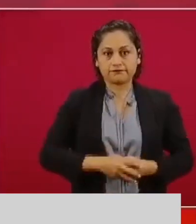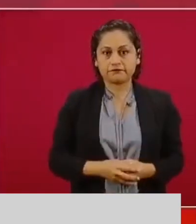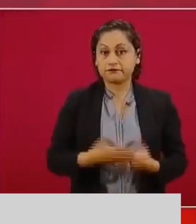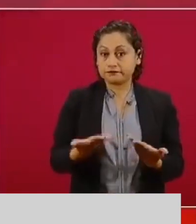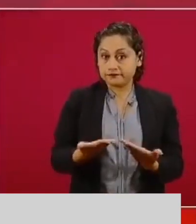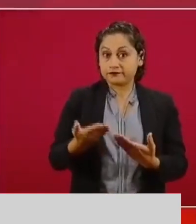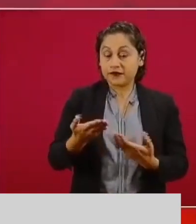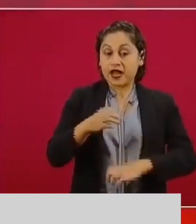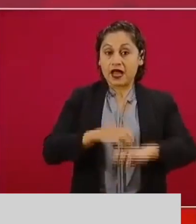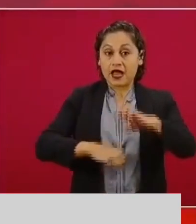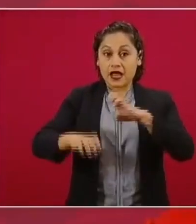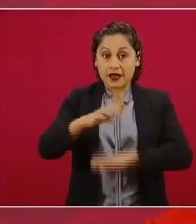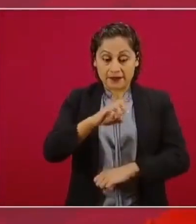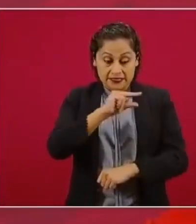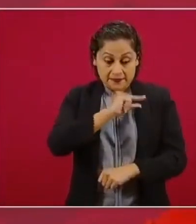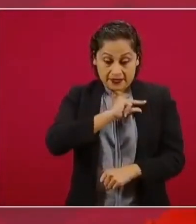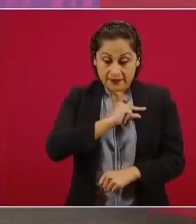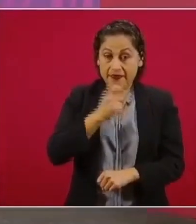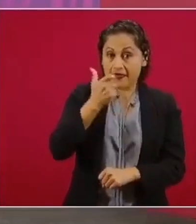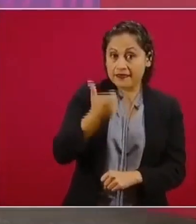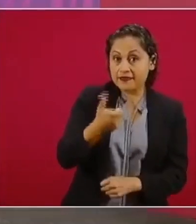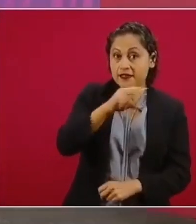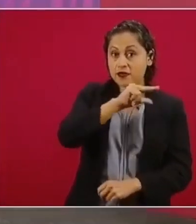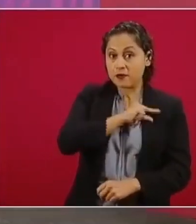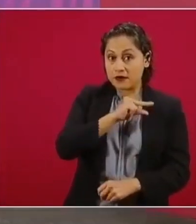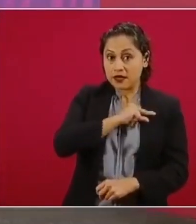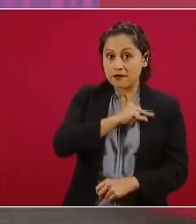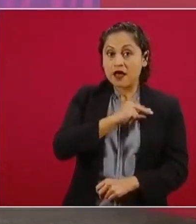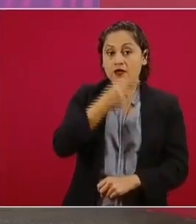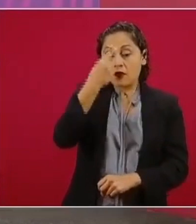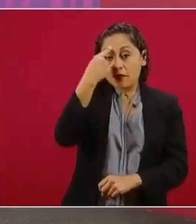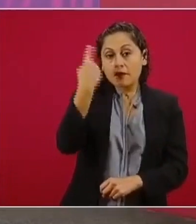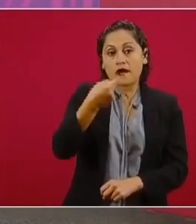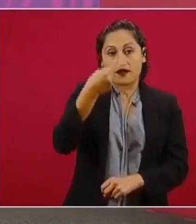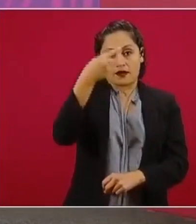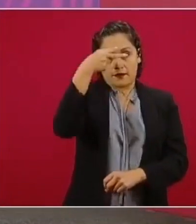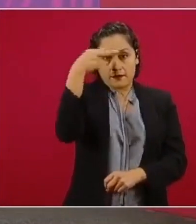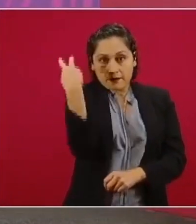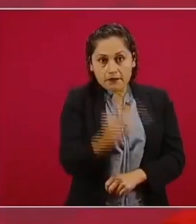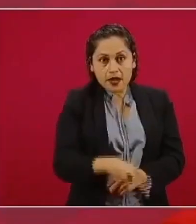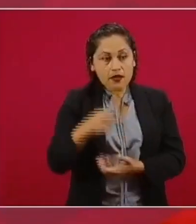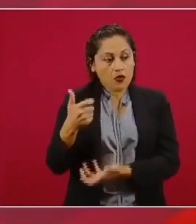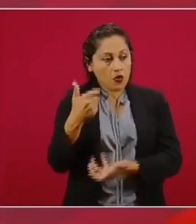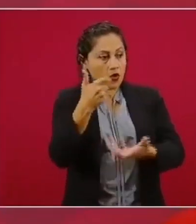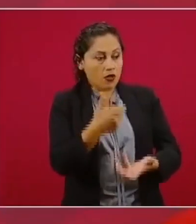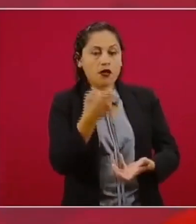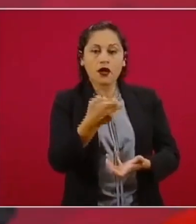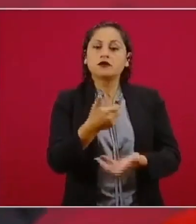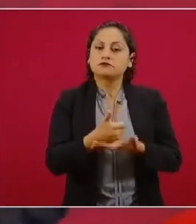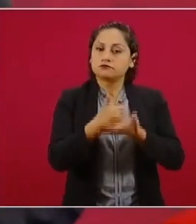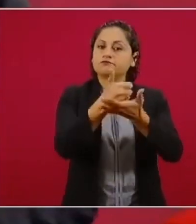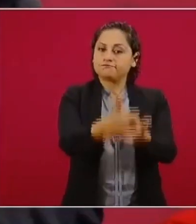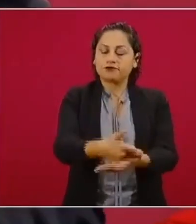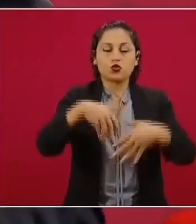y director general del grupo Plenus, corporativo que se enfoca en los sectores de agrobiotecnología, biología